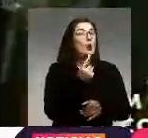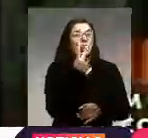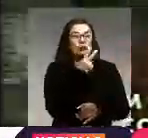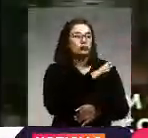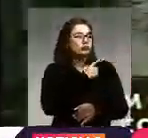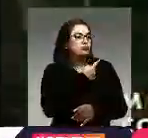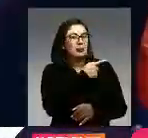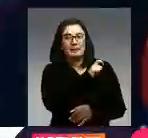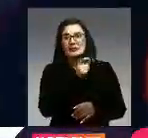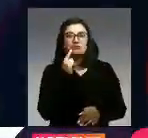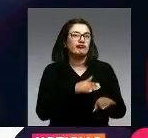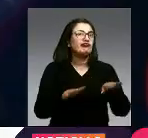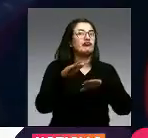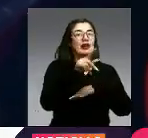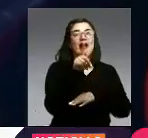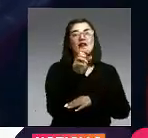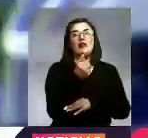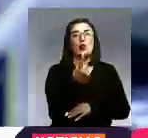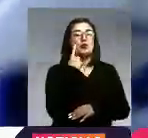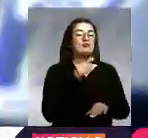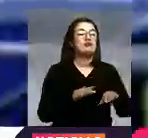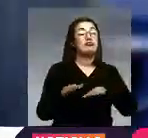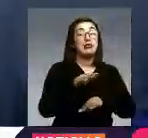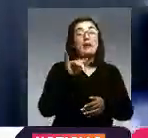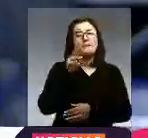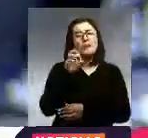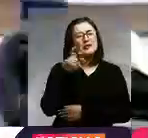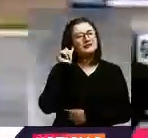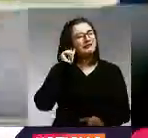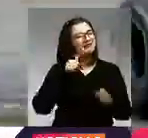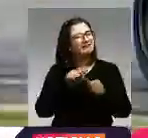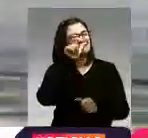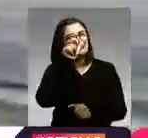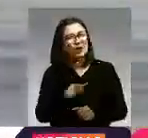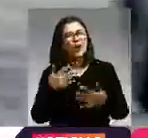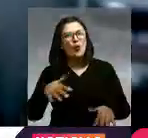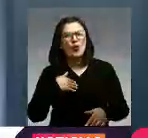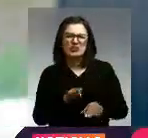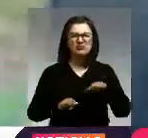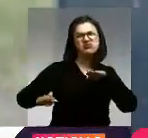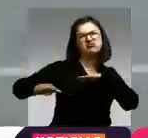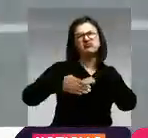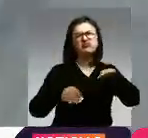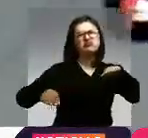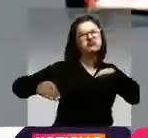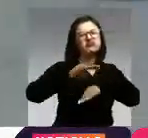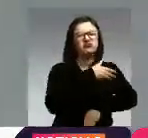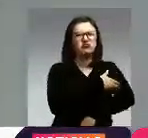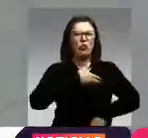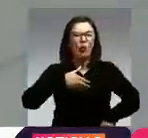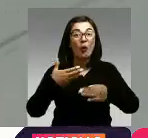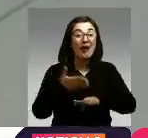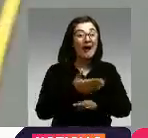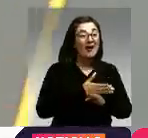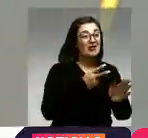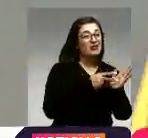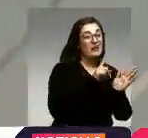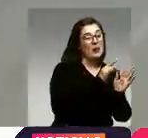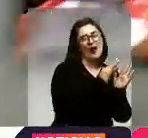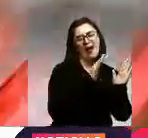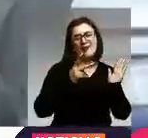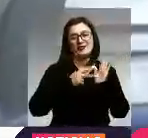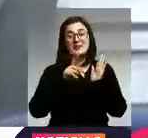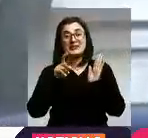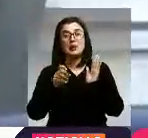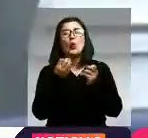la Fórmula 1. Montoya es recordado por sus agresivos sobrepasos. En su estadía entre 2001 y 2006 compitió en